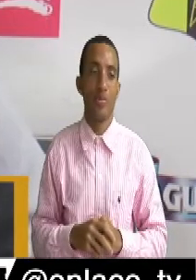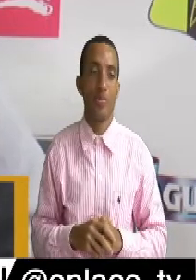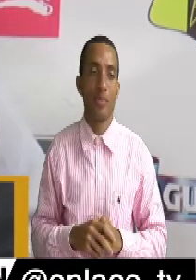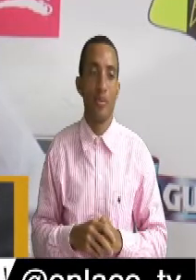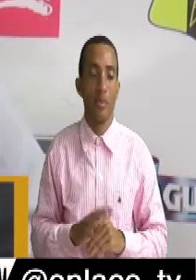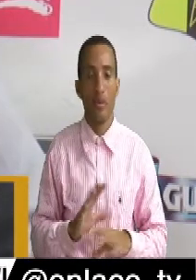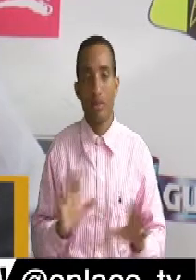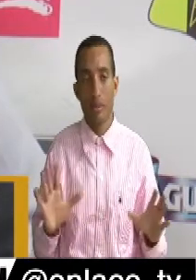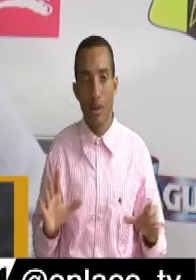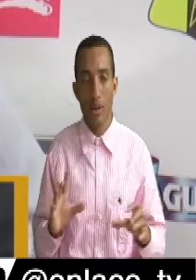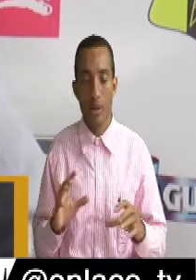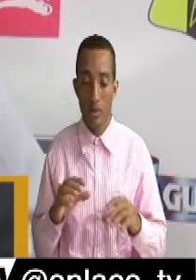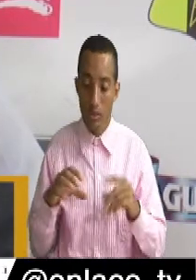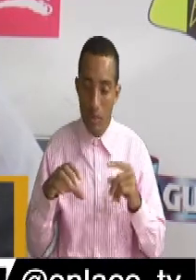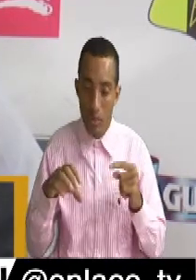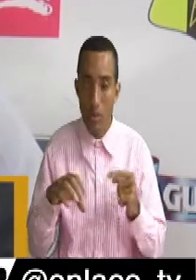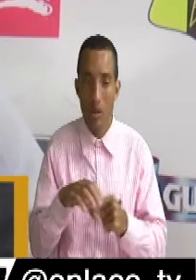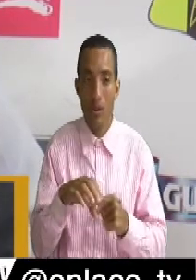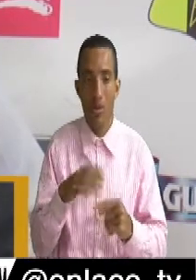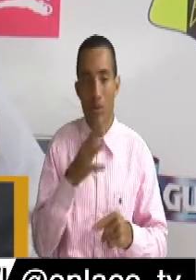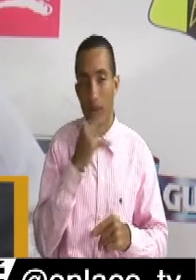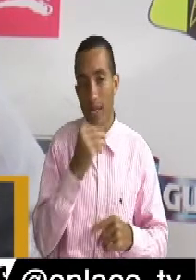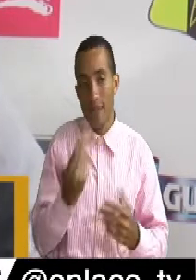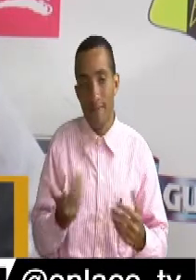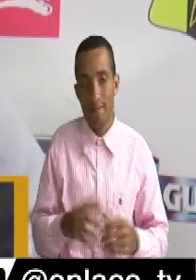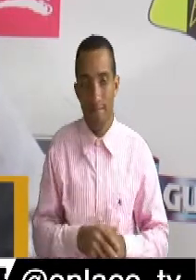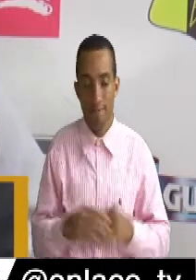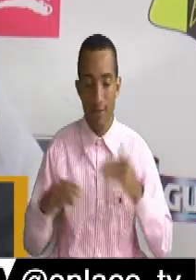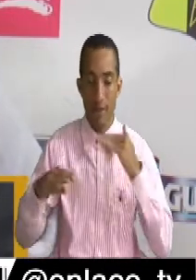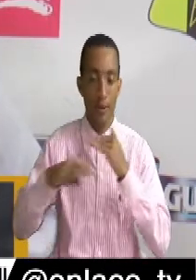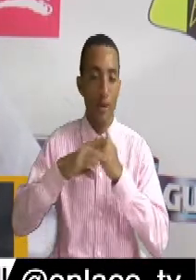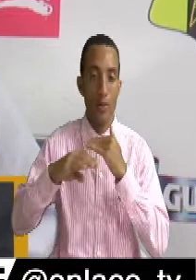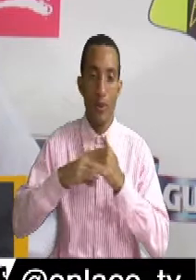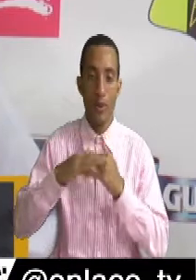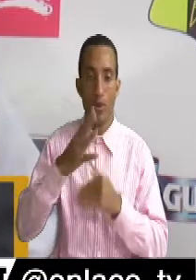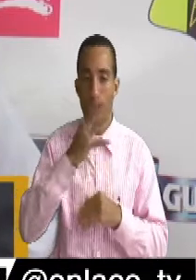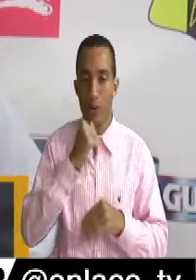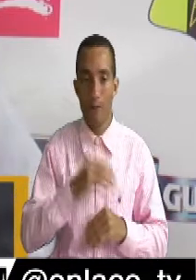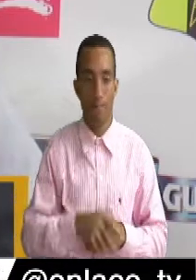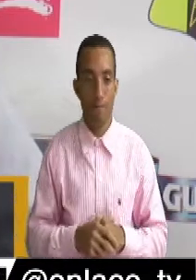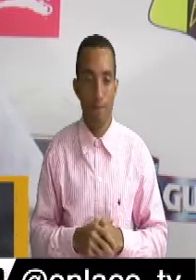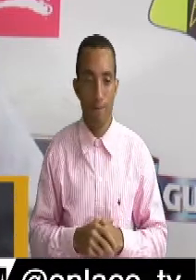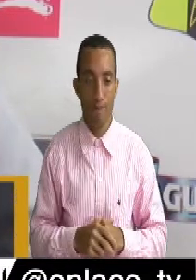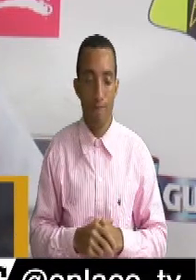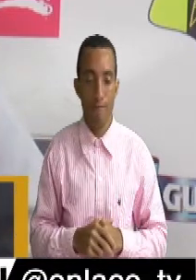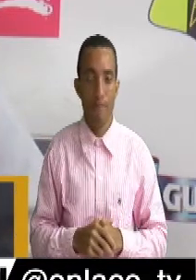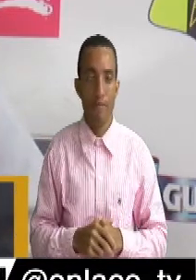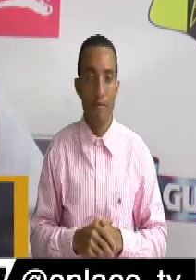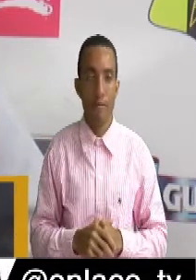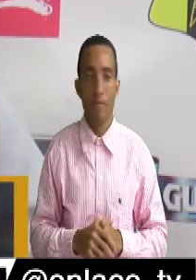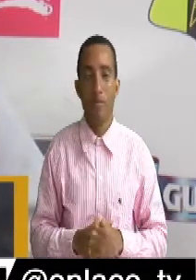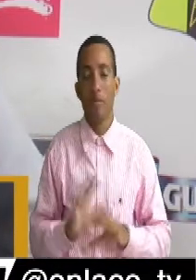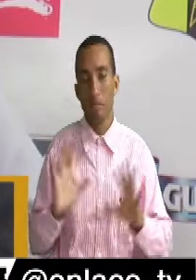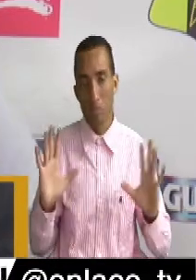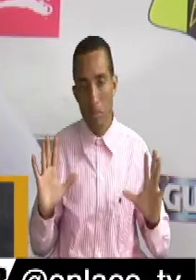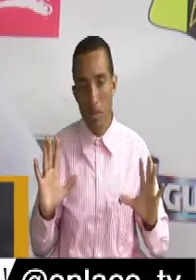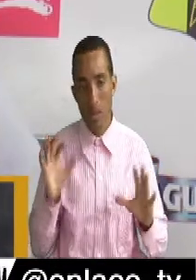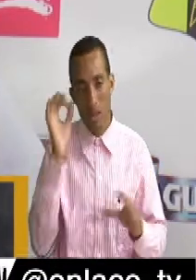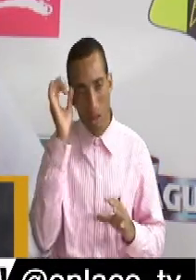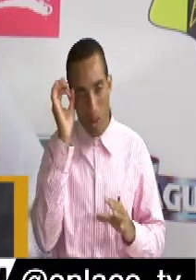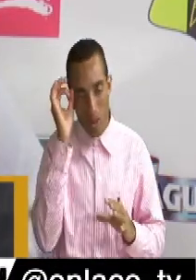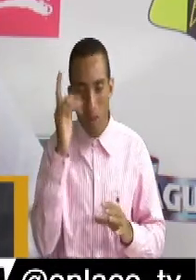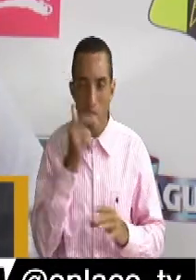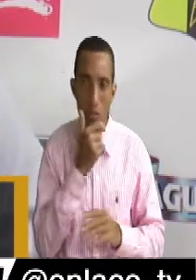no tuvimos la opción, la claridad para empatar el partido y creo que todavía hay opciones matemáticas y vamos a